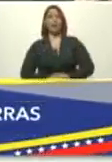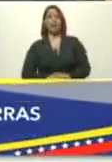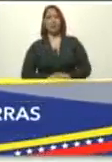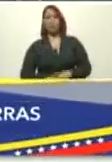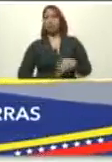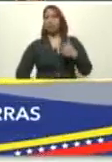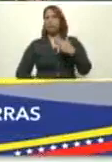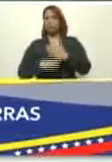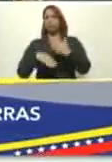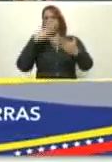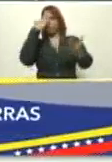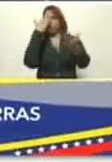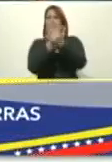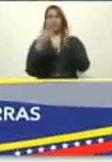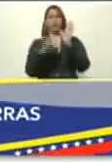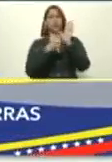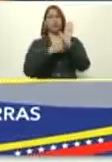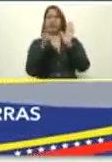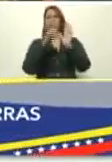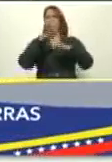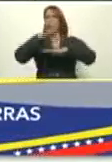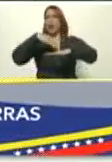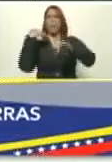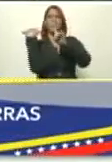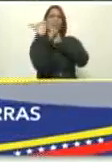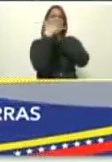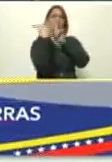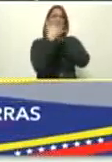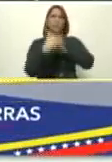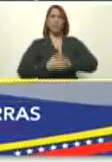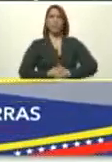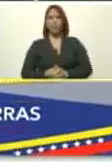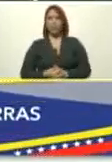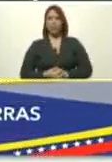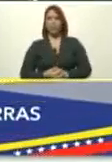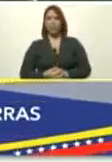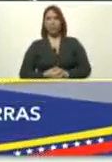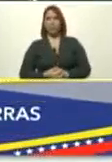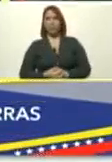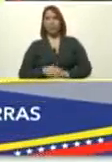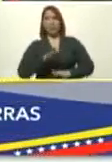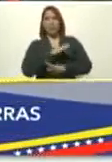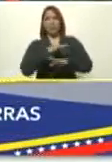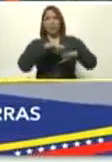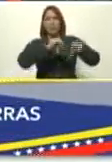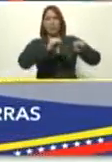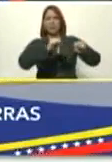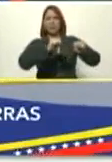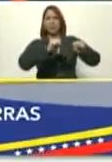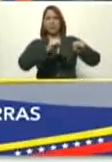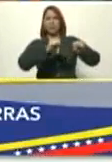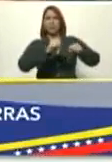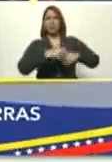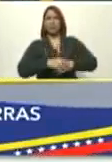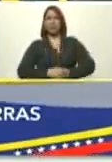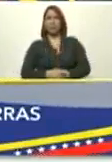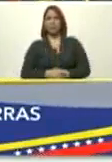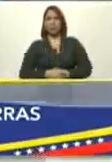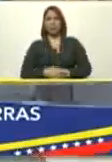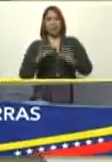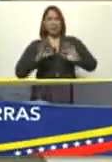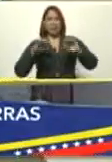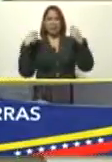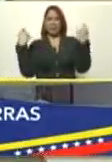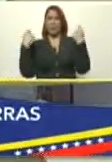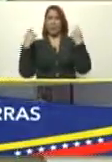con la verdad y no nos dejamos seducir por cantos imperialistas de sirena, ni por